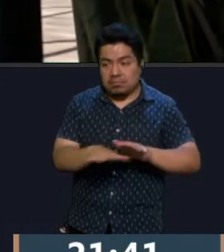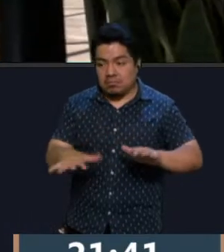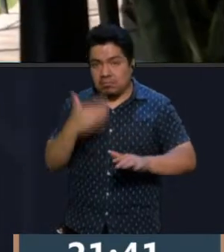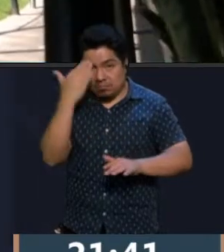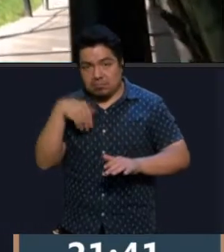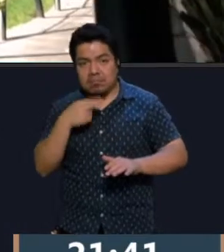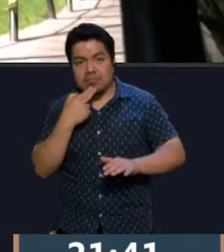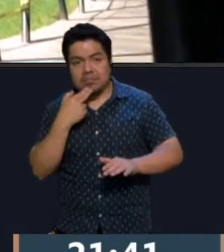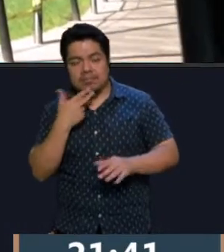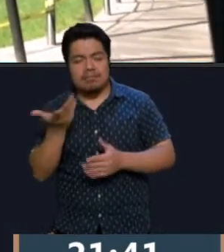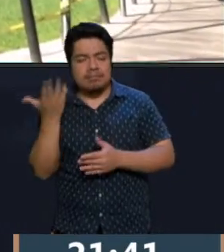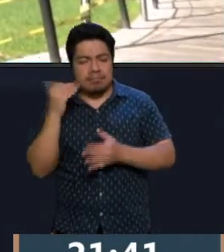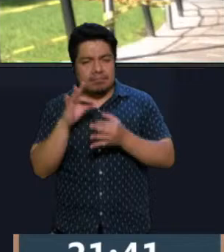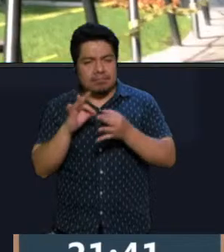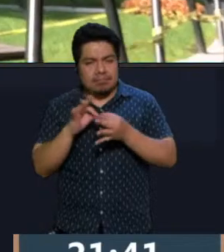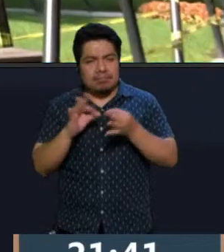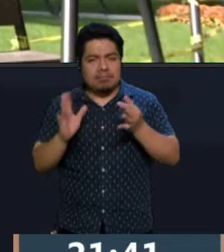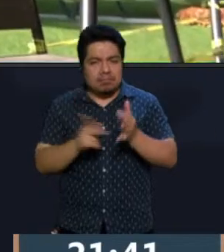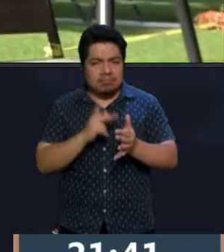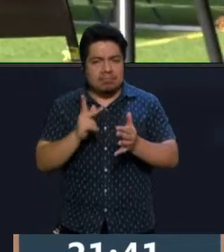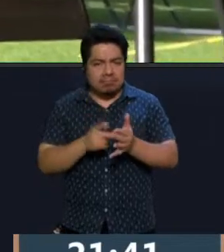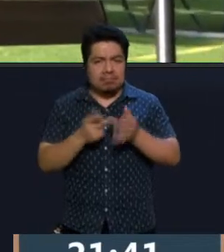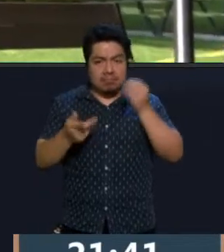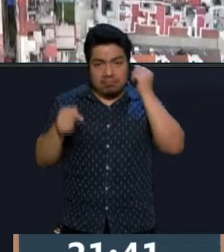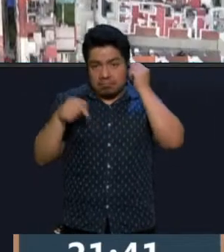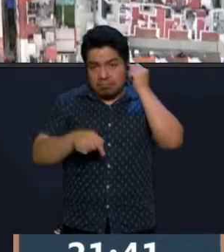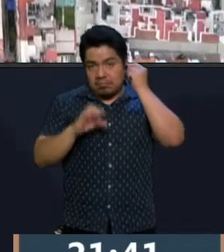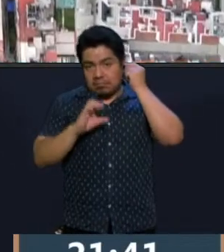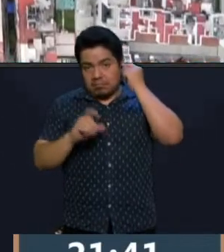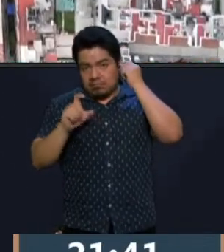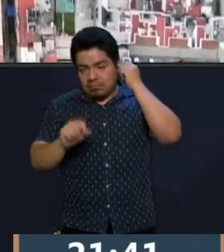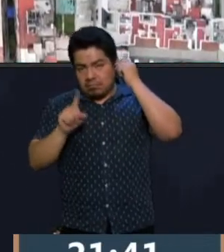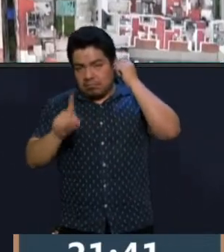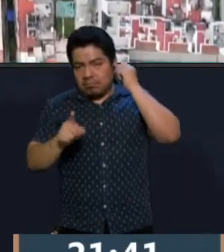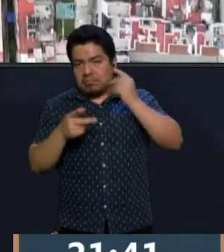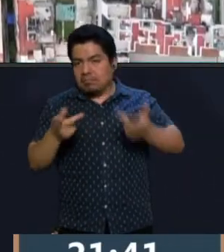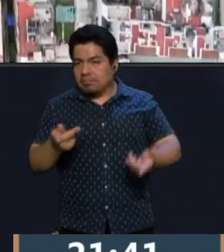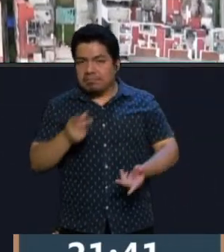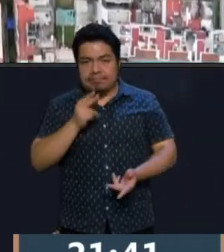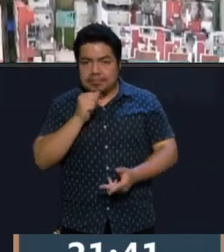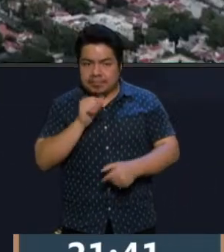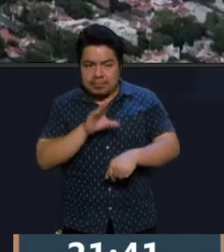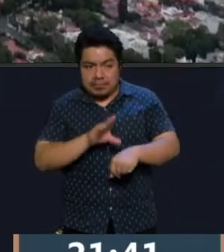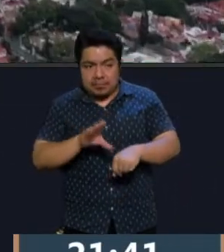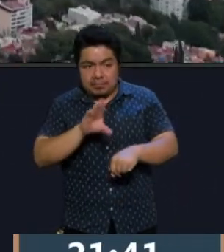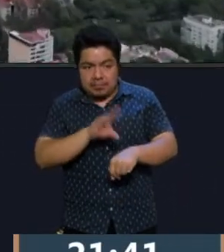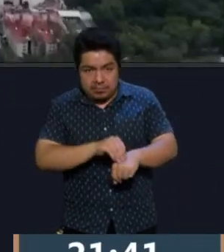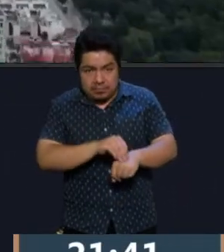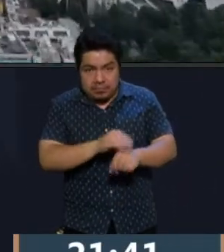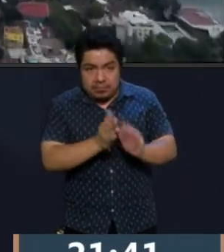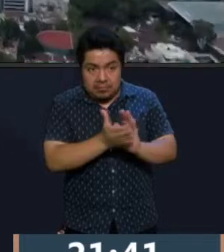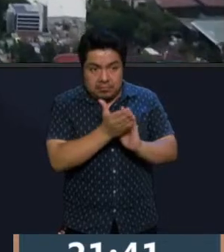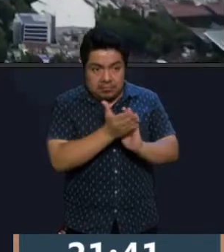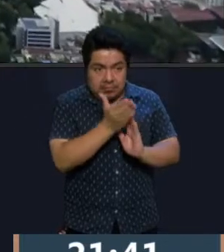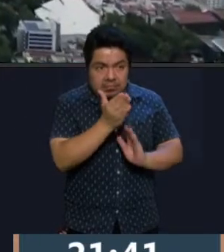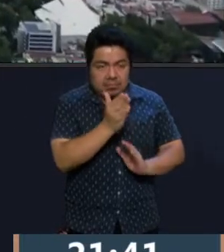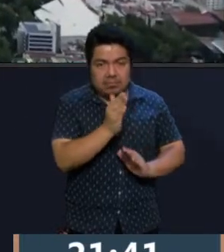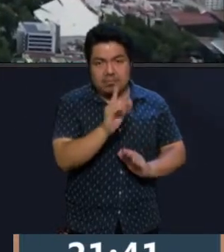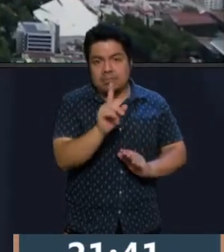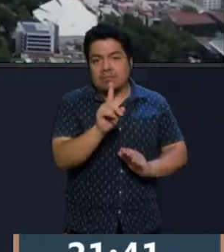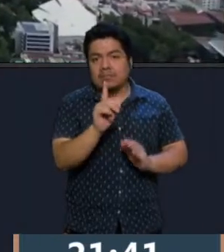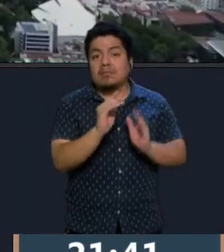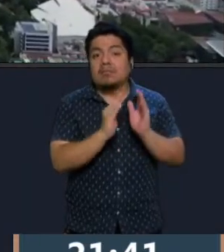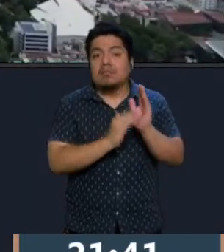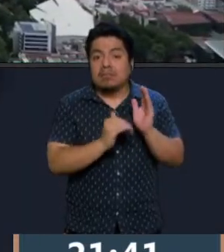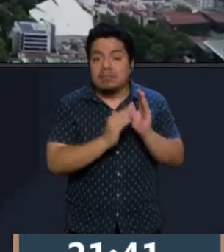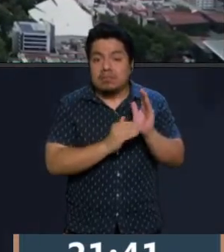como hemos explicado varias veces, incluyendo aquí en Capital 21, pues no son autorizaciones de construcción, sino los documentos